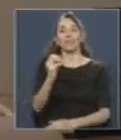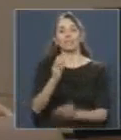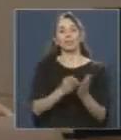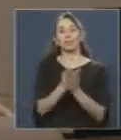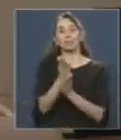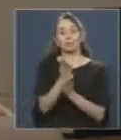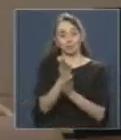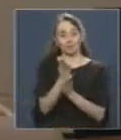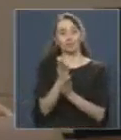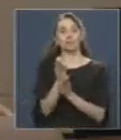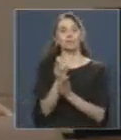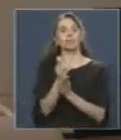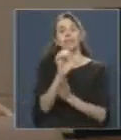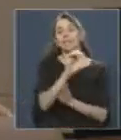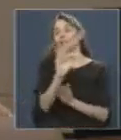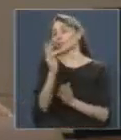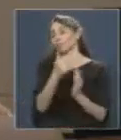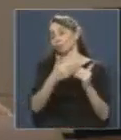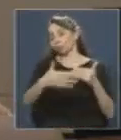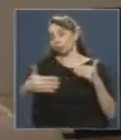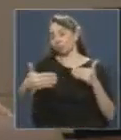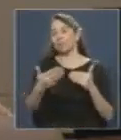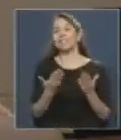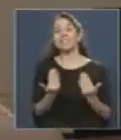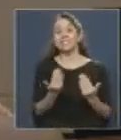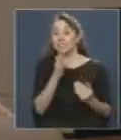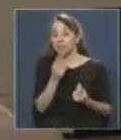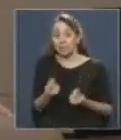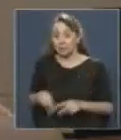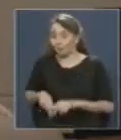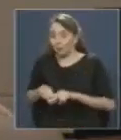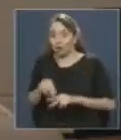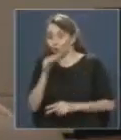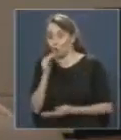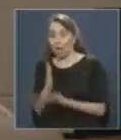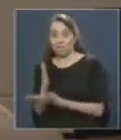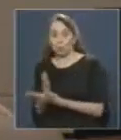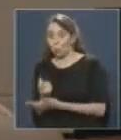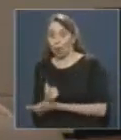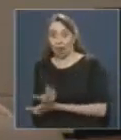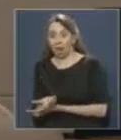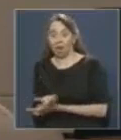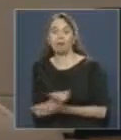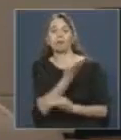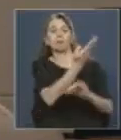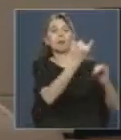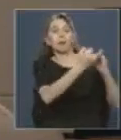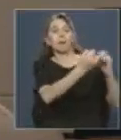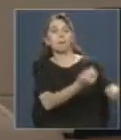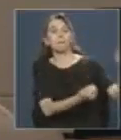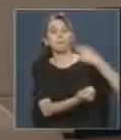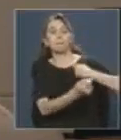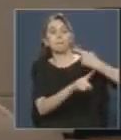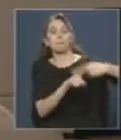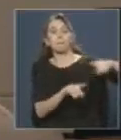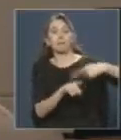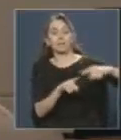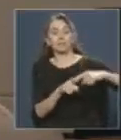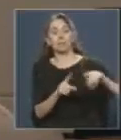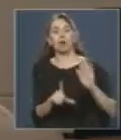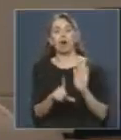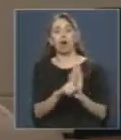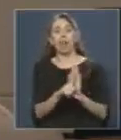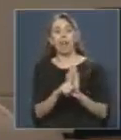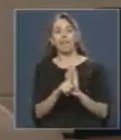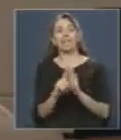recursos vía un préstamo financiero. Este préstamo les ha sido imposible de obtener por las restricciones que les impone la ley